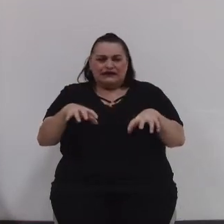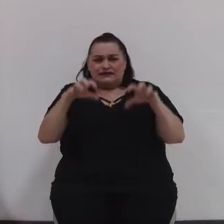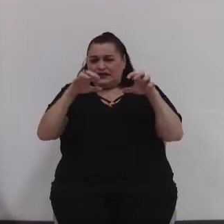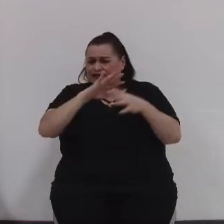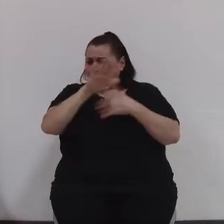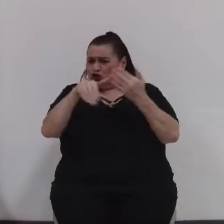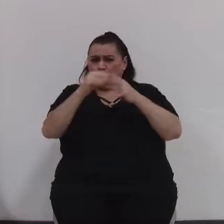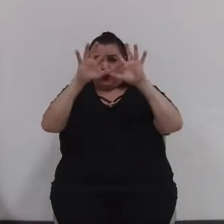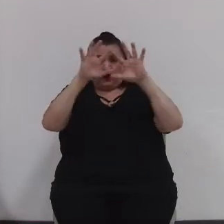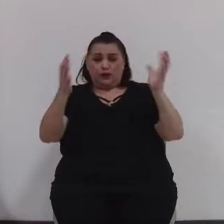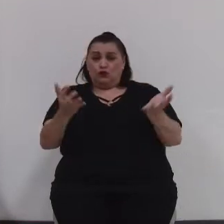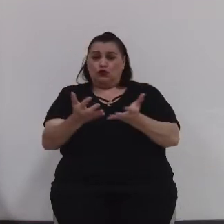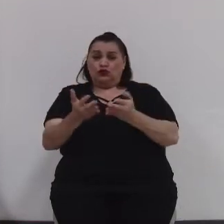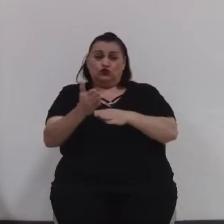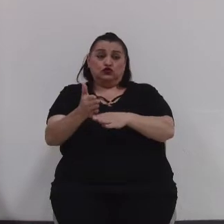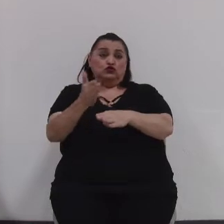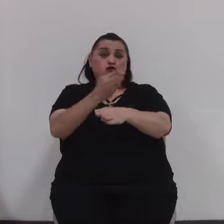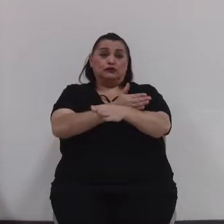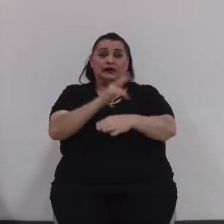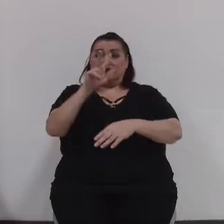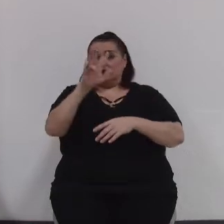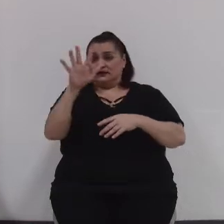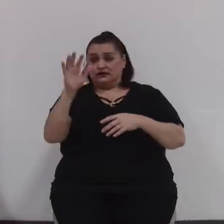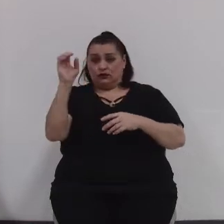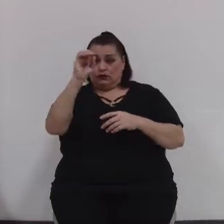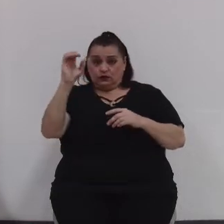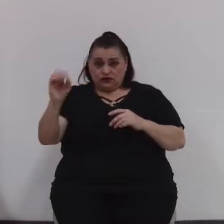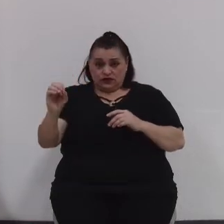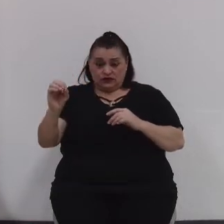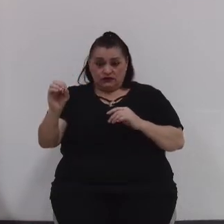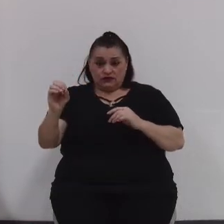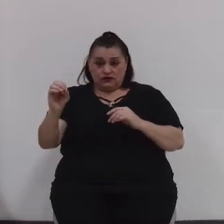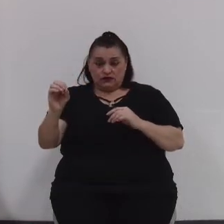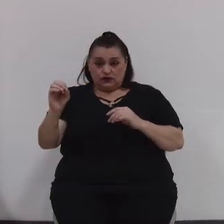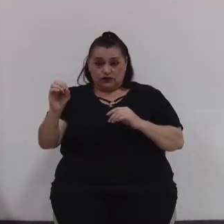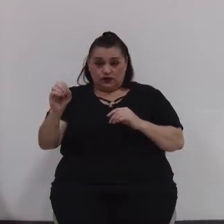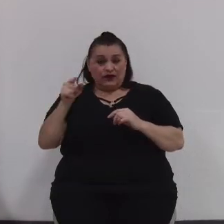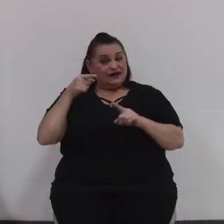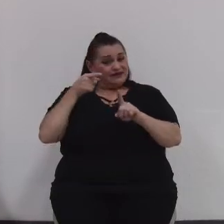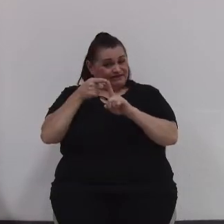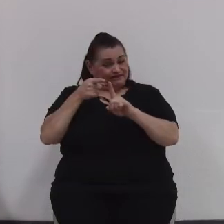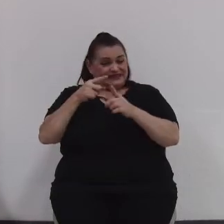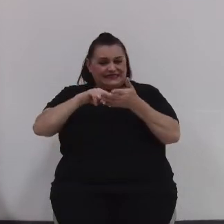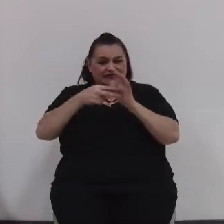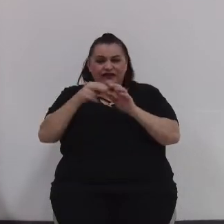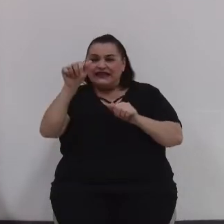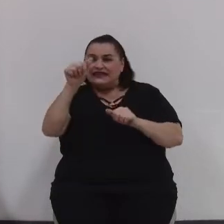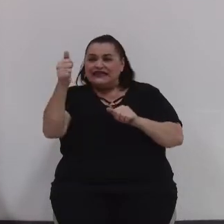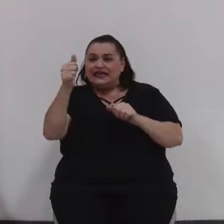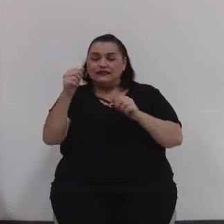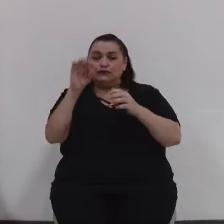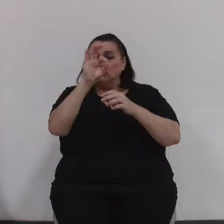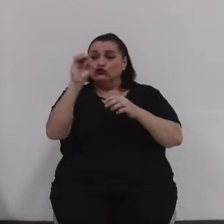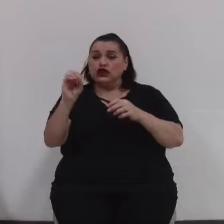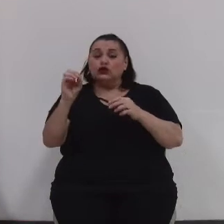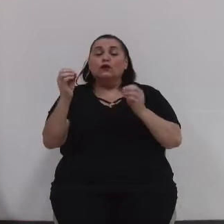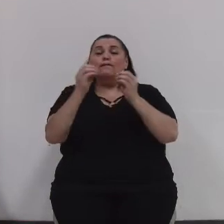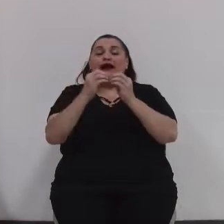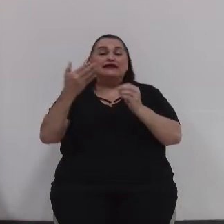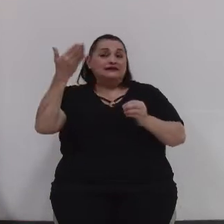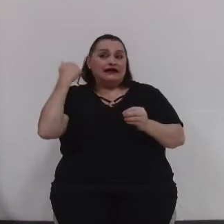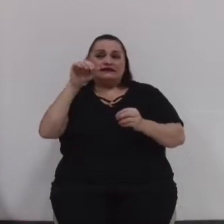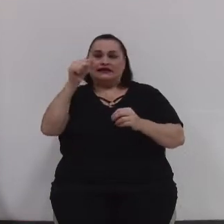mundo supera en un 35%, el 35%, es decir, un 10% más que lo que ocurría hace una